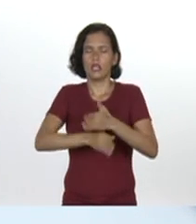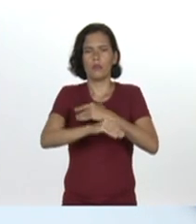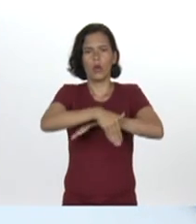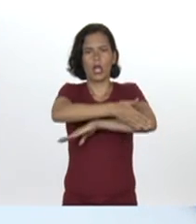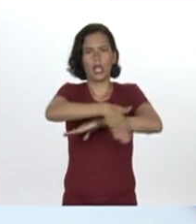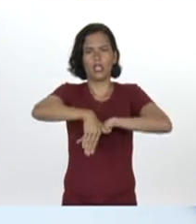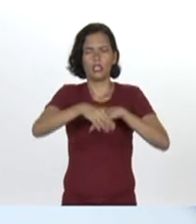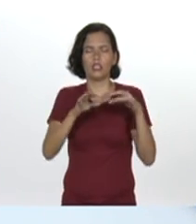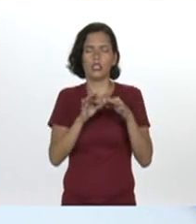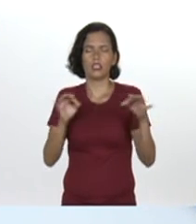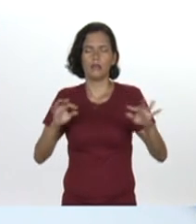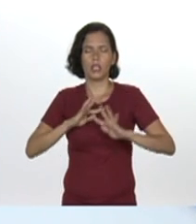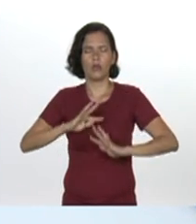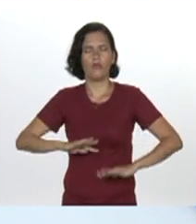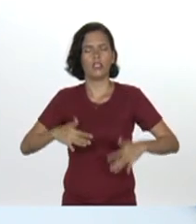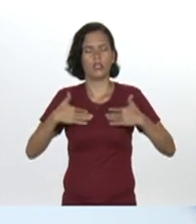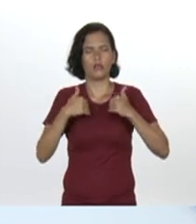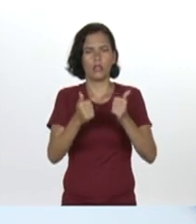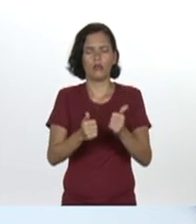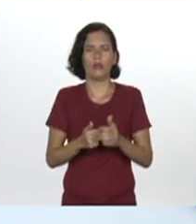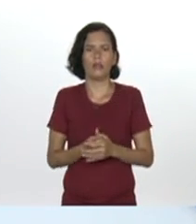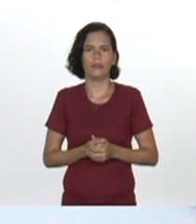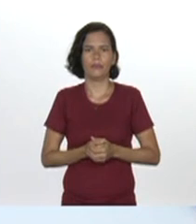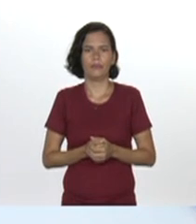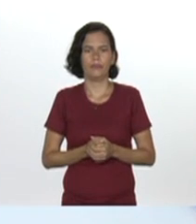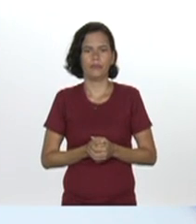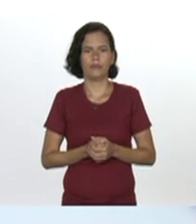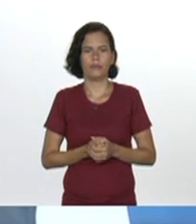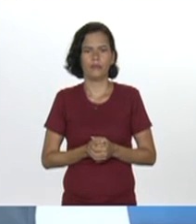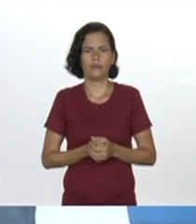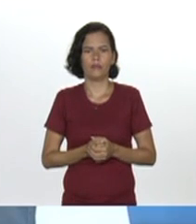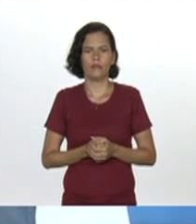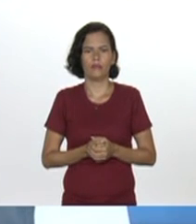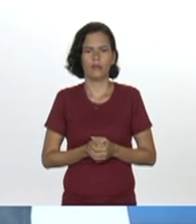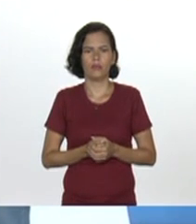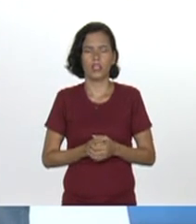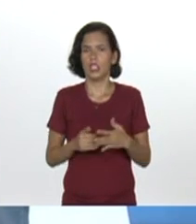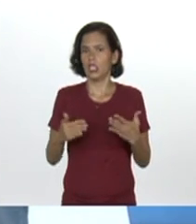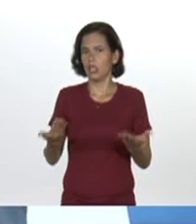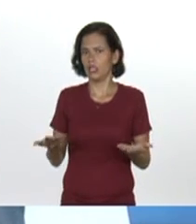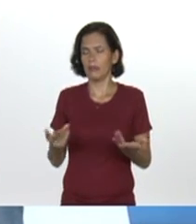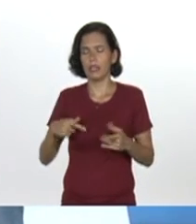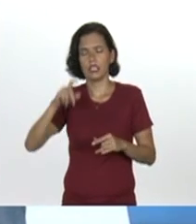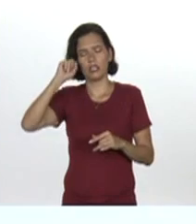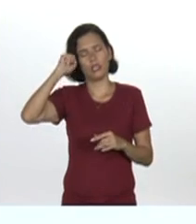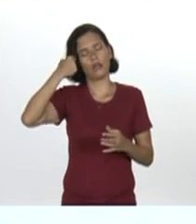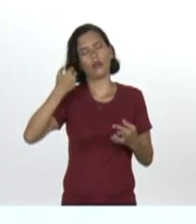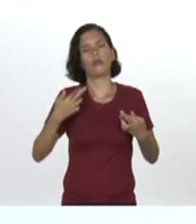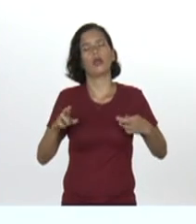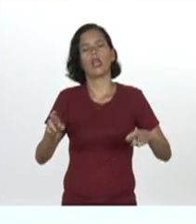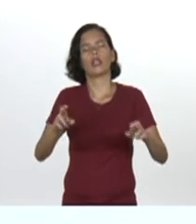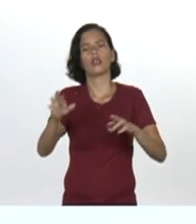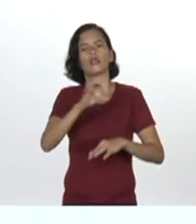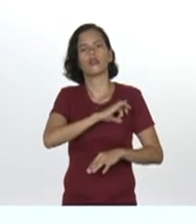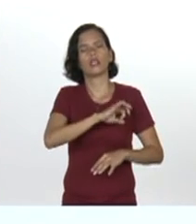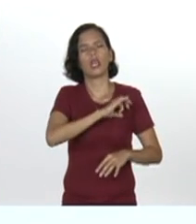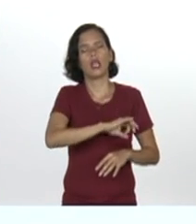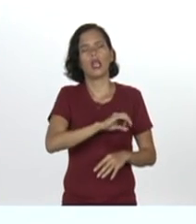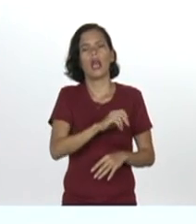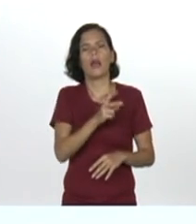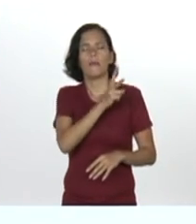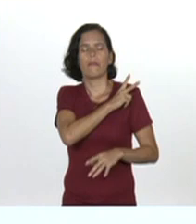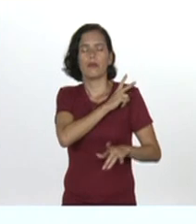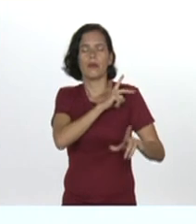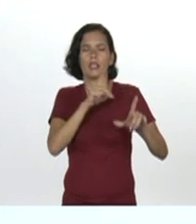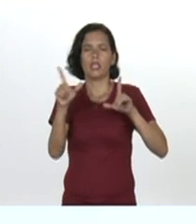si salimos a la calle, mantener el distanciamiento físico saludable. Pero Minangeli, ¿qué te parece si le recordamos las redes sociales de nuestro canal Vive